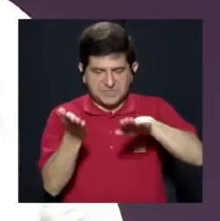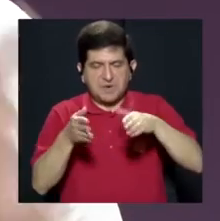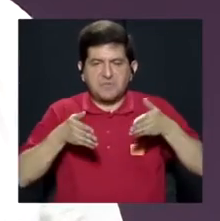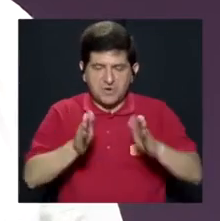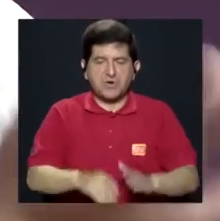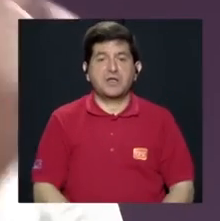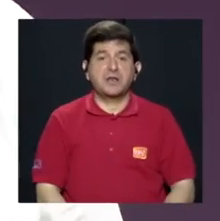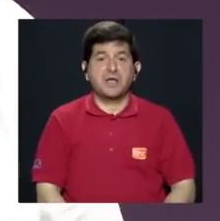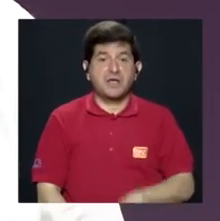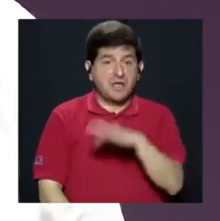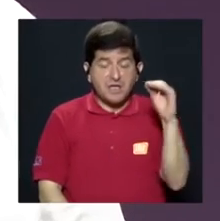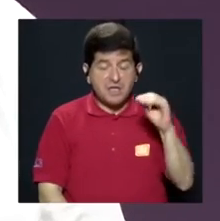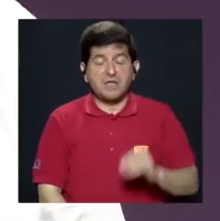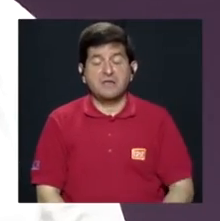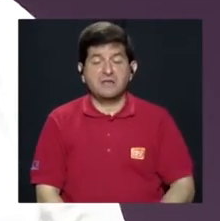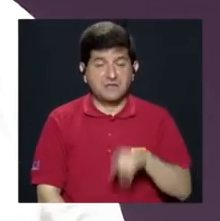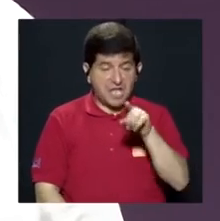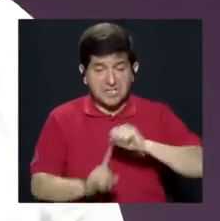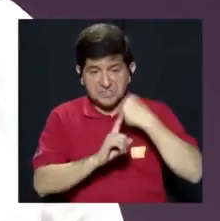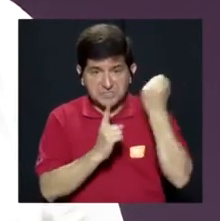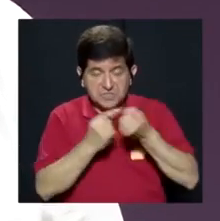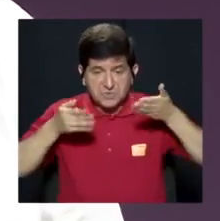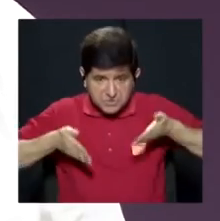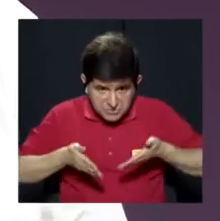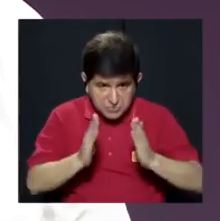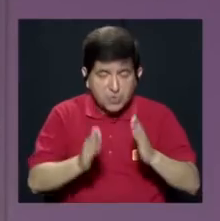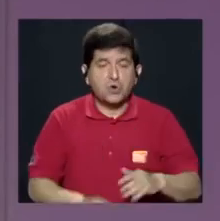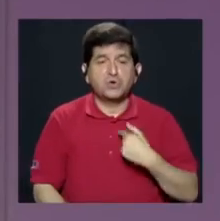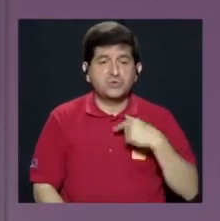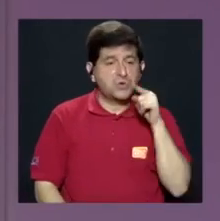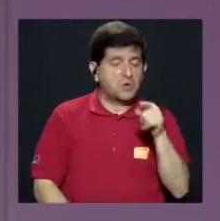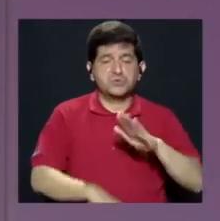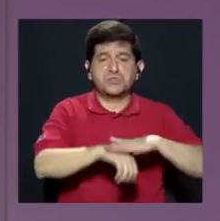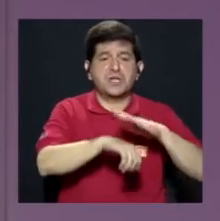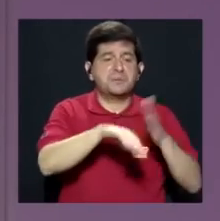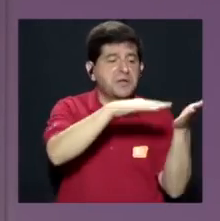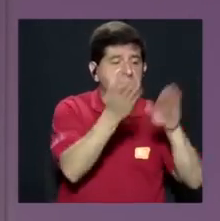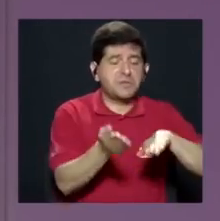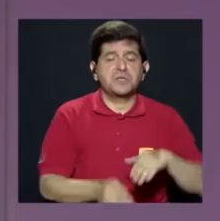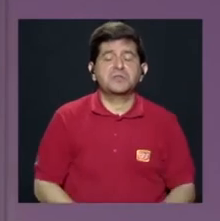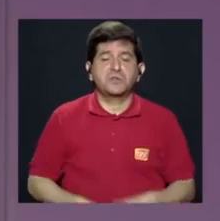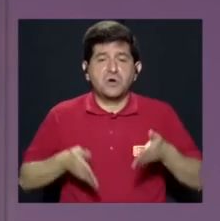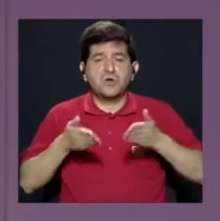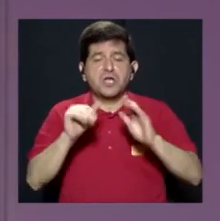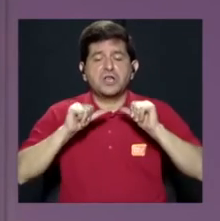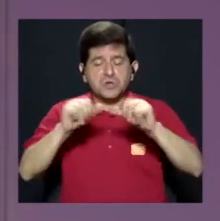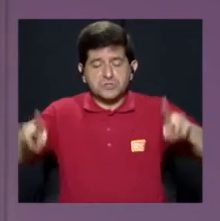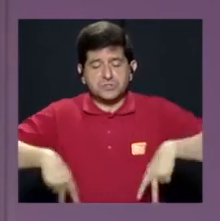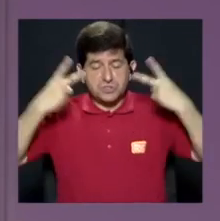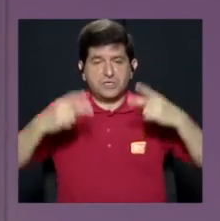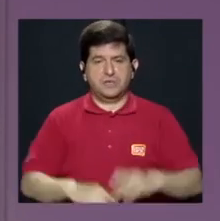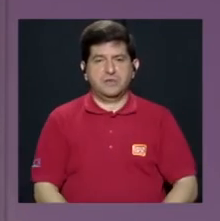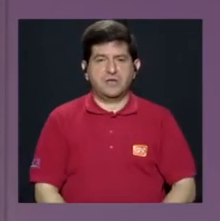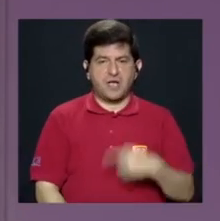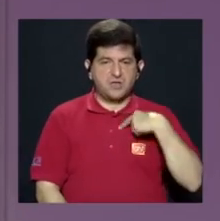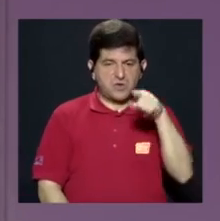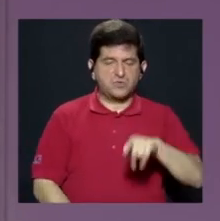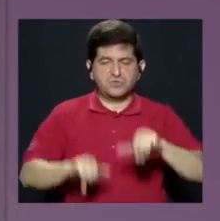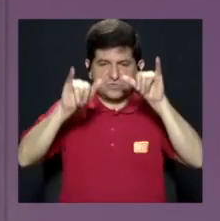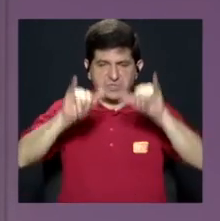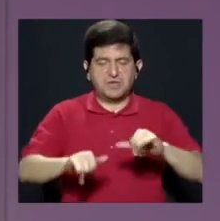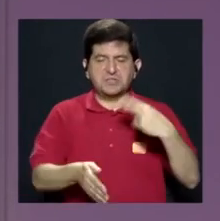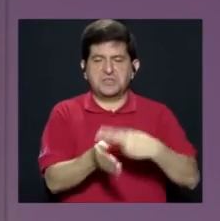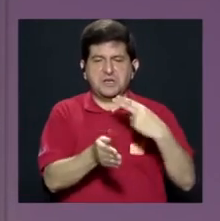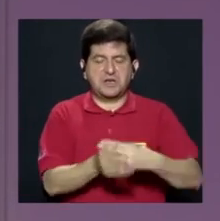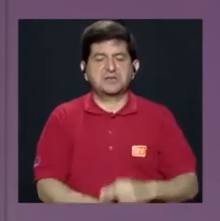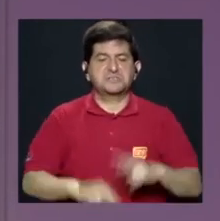usted y su hijo, la dejo morirse a usted y salvo a su hijo. Yo me quedé de una pieza, yo lloraba, yo sufría. Y me dice, yo la voy a internar y que arriba le hagan